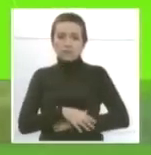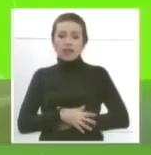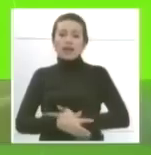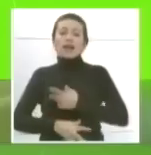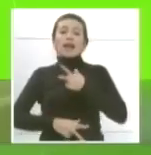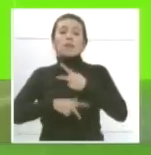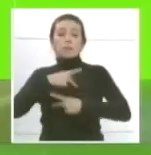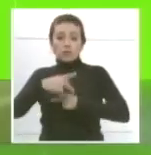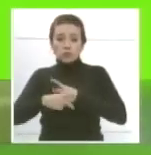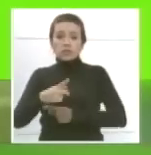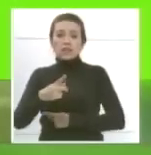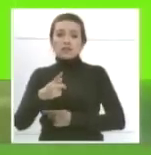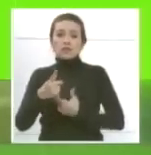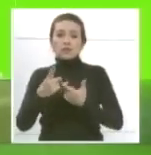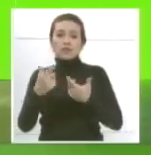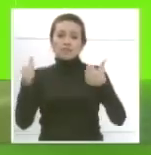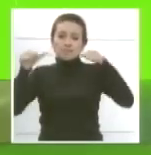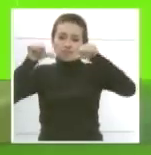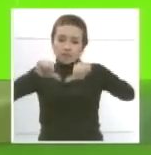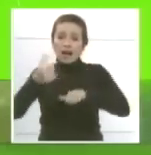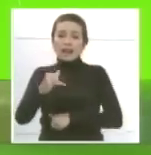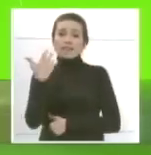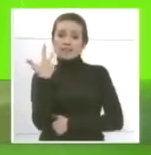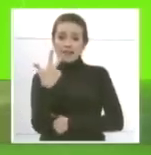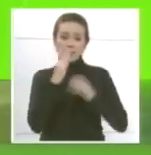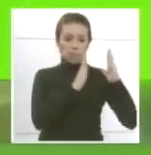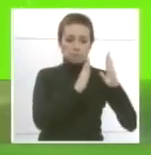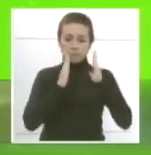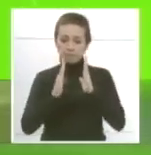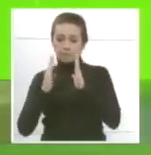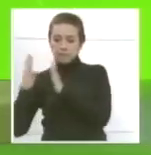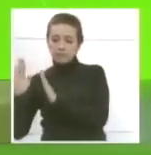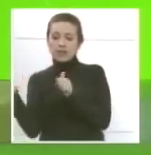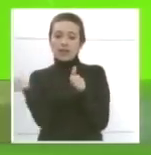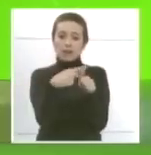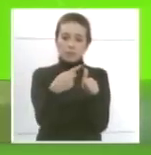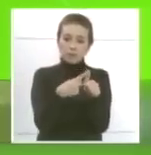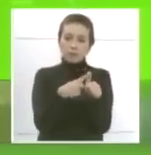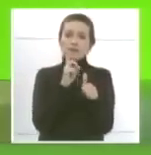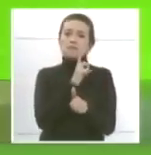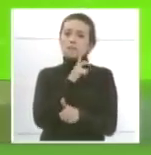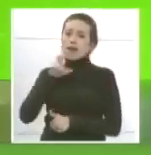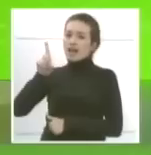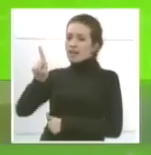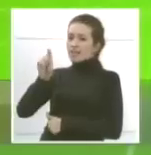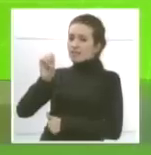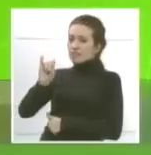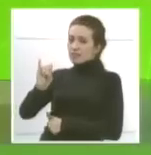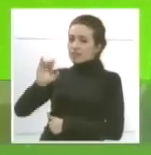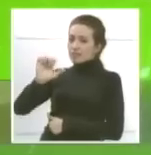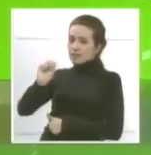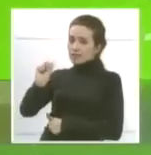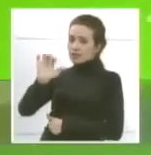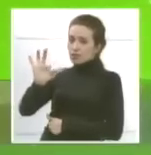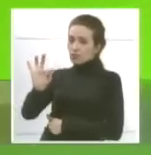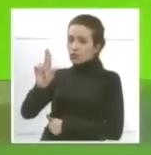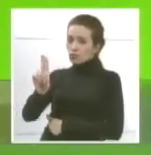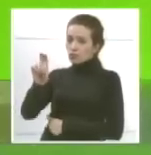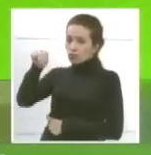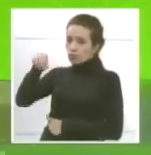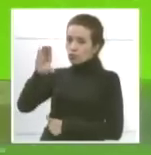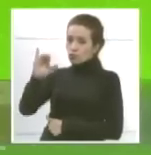degeneración tiene tres etapas bien definidas. La etapa de disfunción. La etapa de disfunción es cuando la